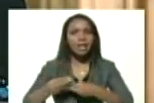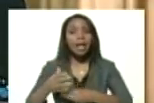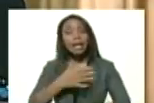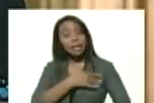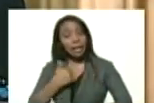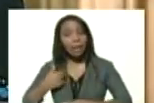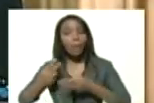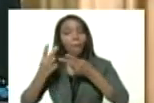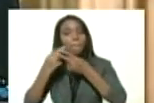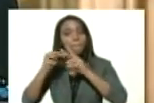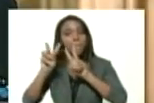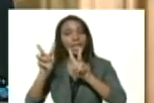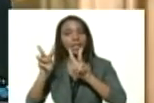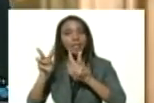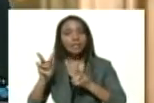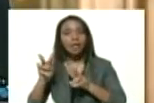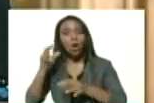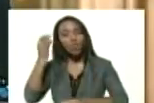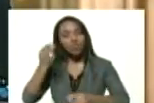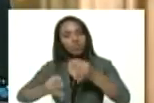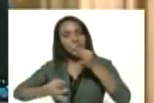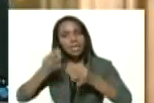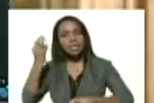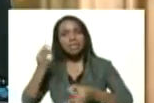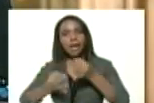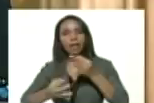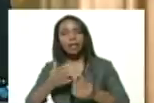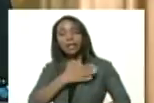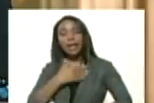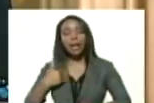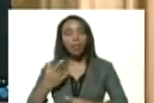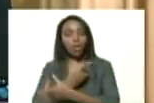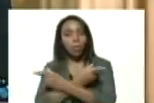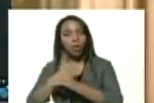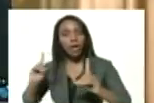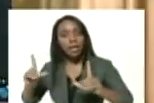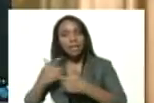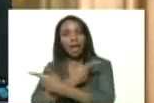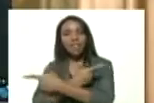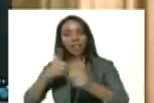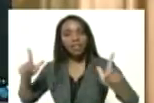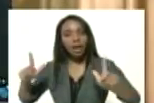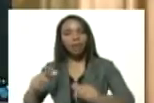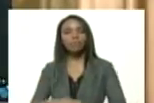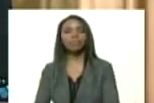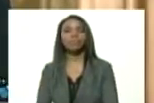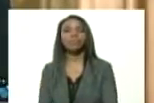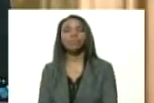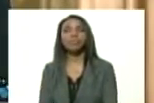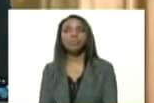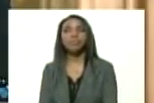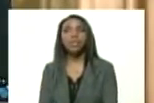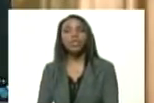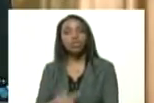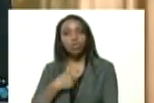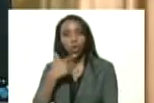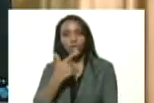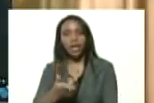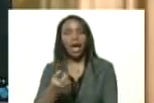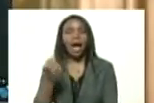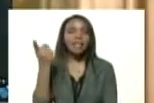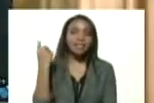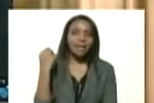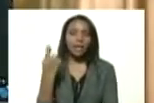paz justicia queremos democracia libertad yo lo dije ayer y lo